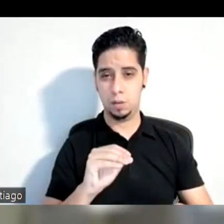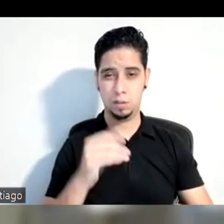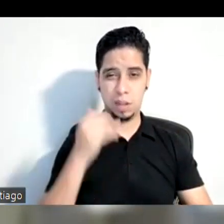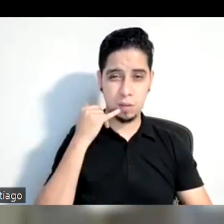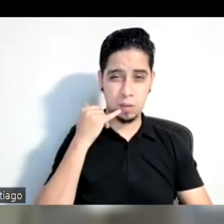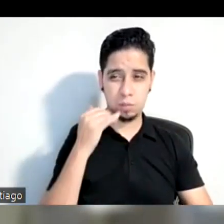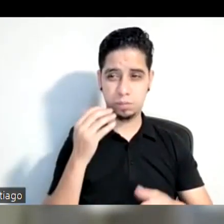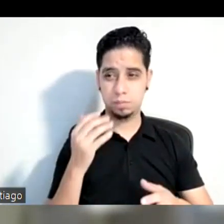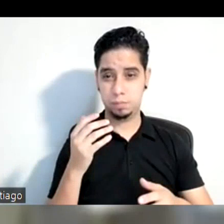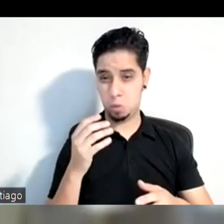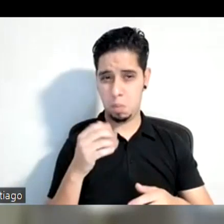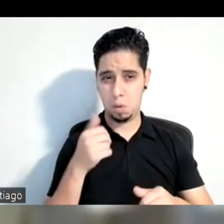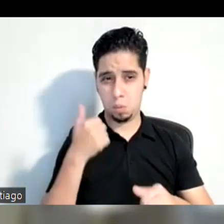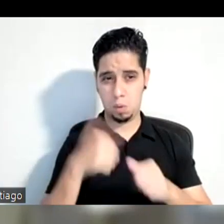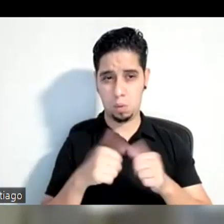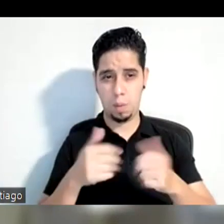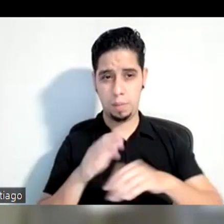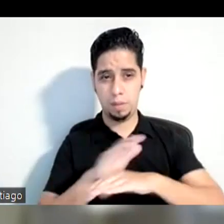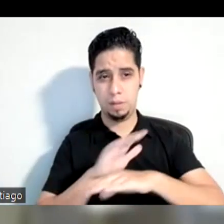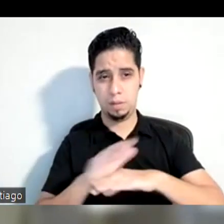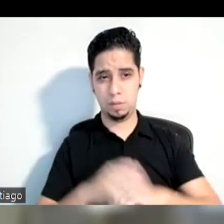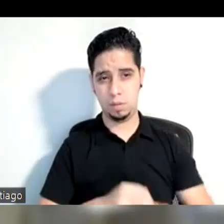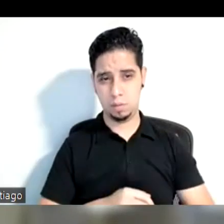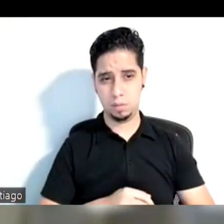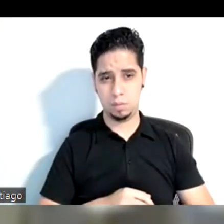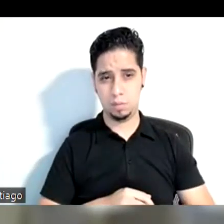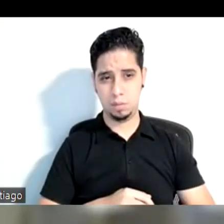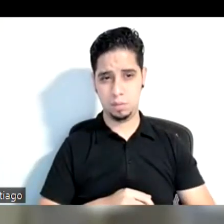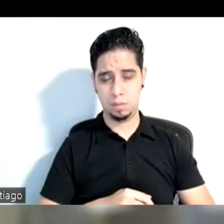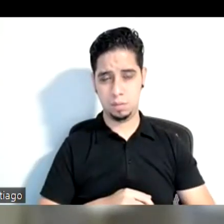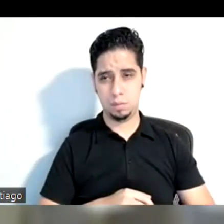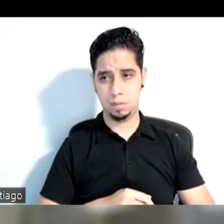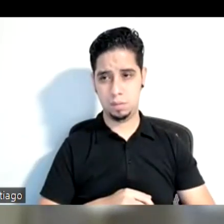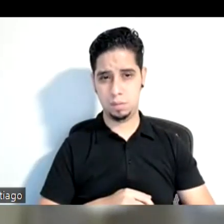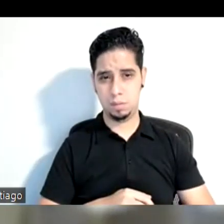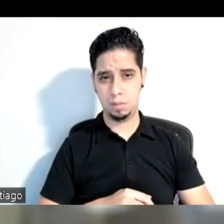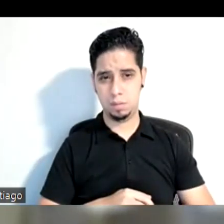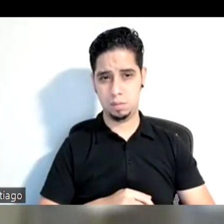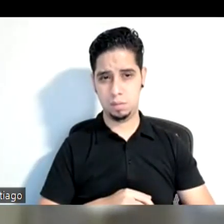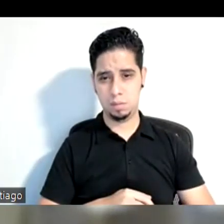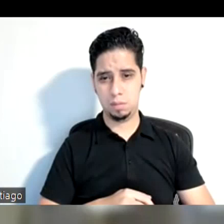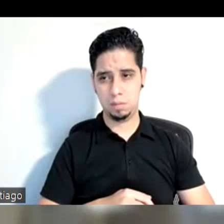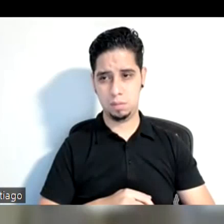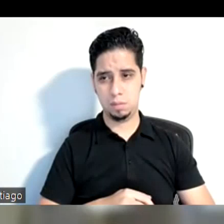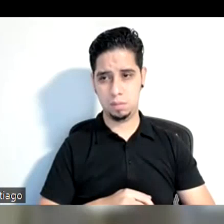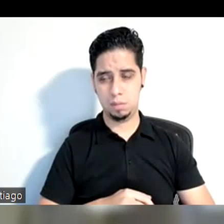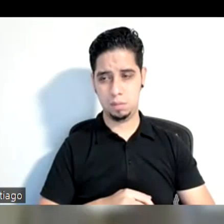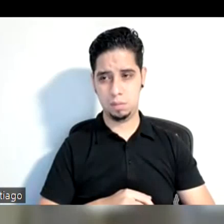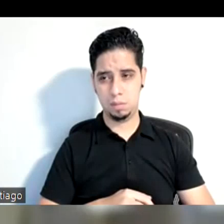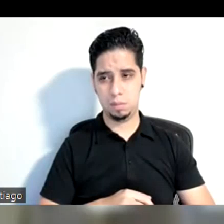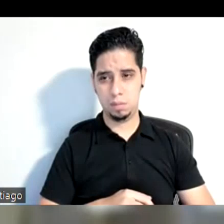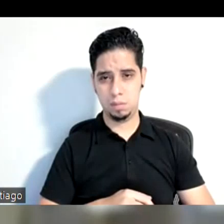tenía. Mira, Bertrán, una pregunta. El audio de momento se apaga cuando tú estás hablando